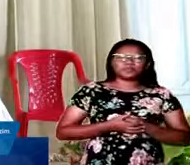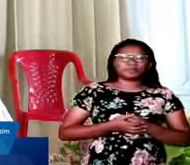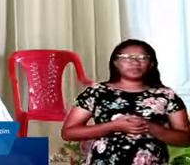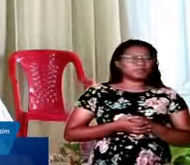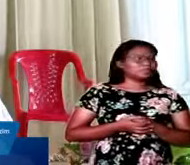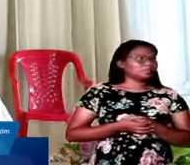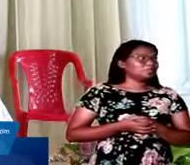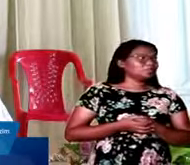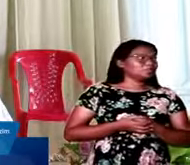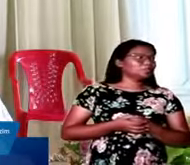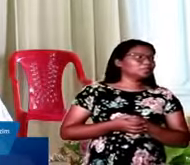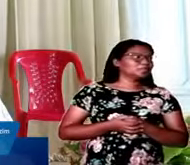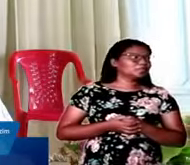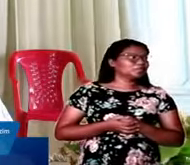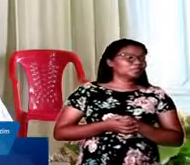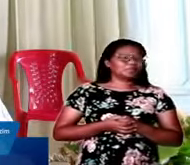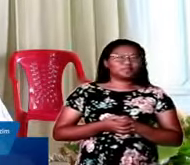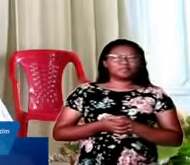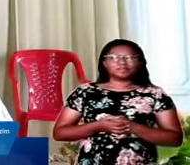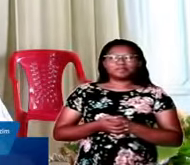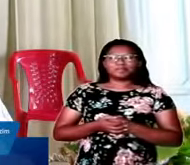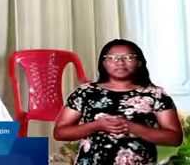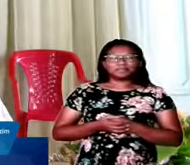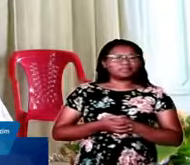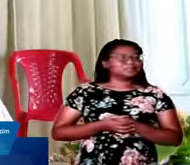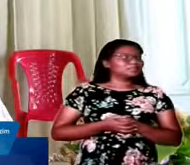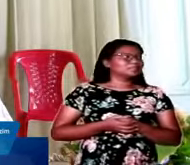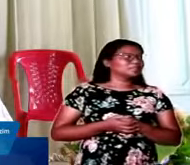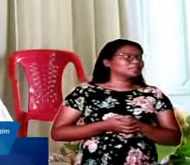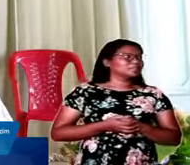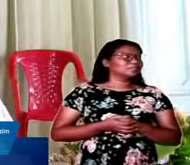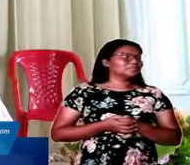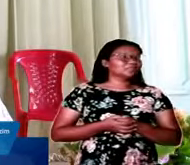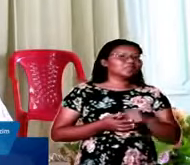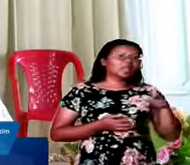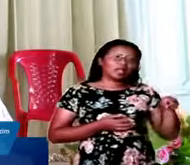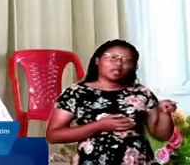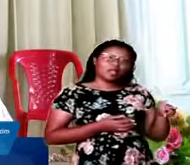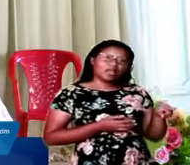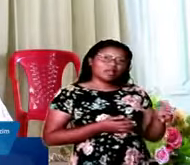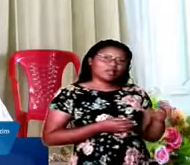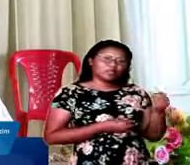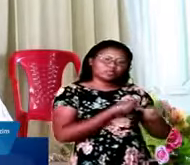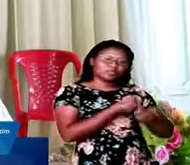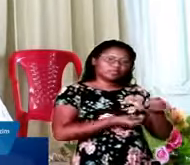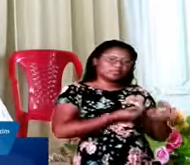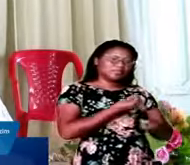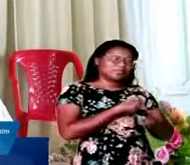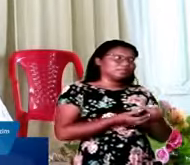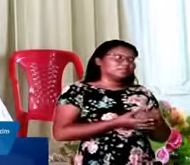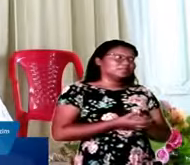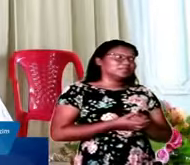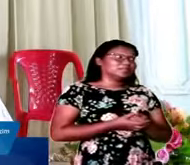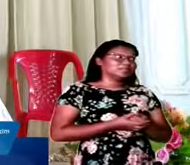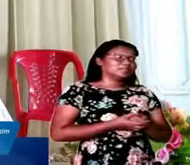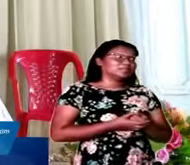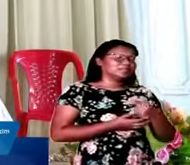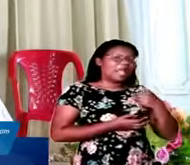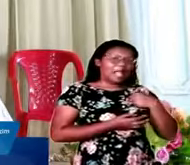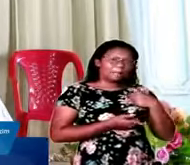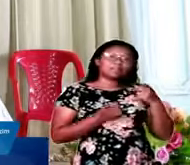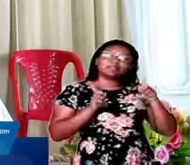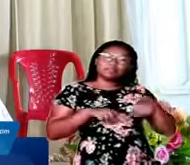Y había un mendigo ahí. Por cuanto a él lo hiciste, a mí lo